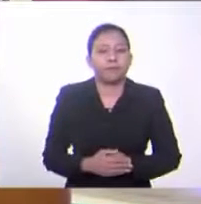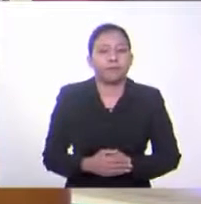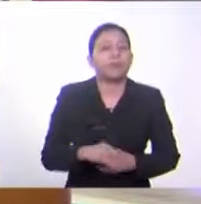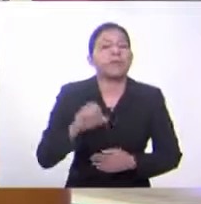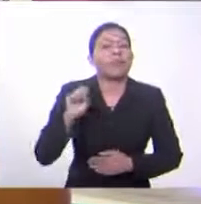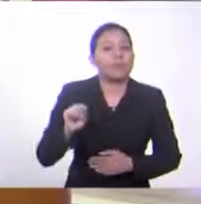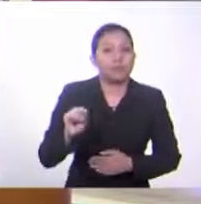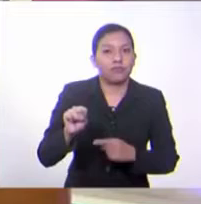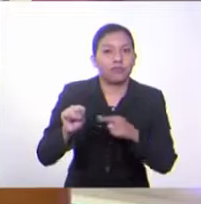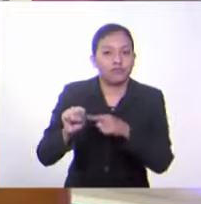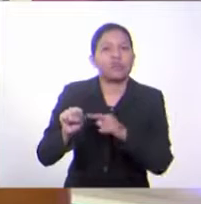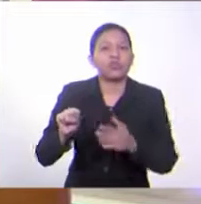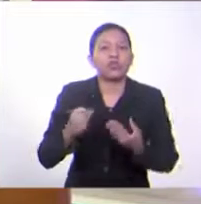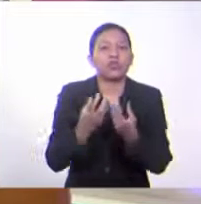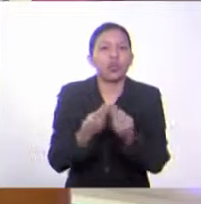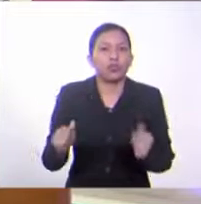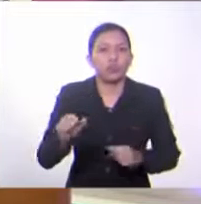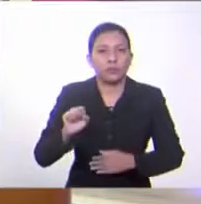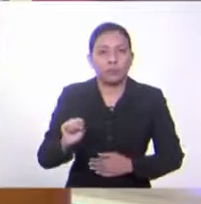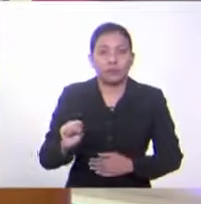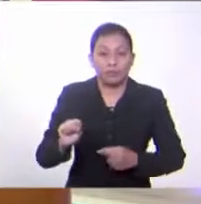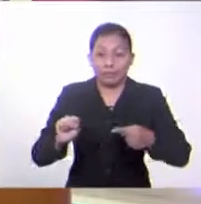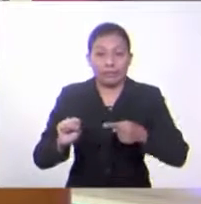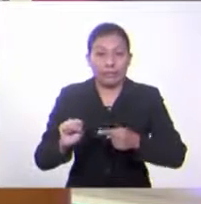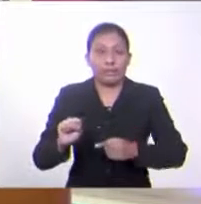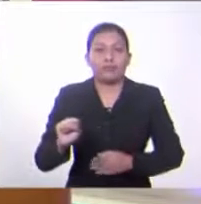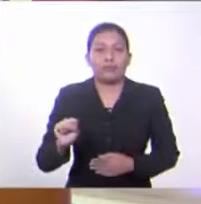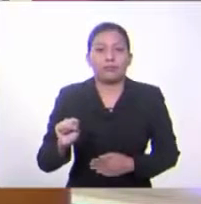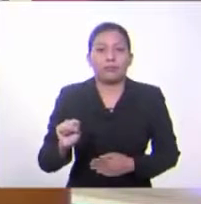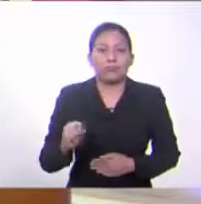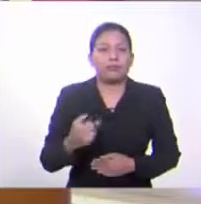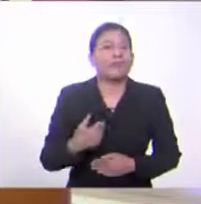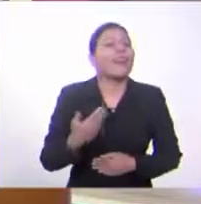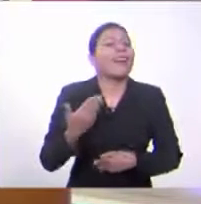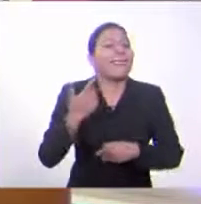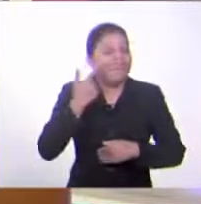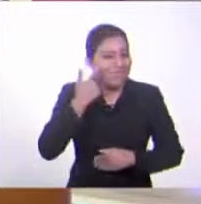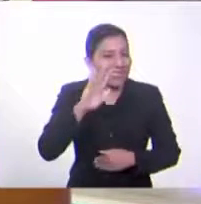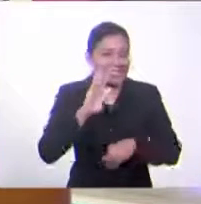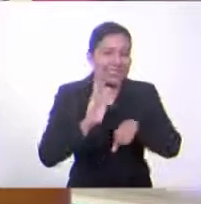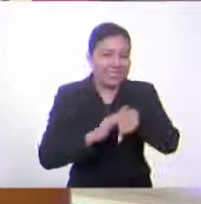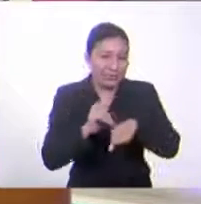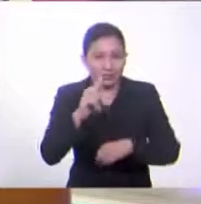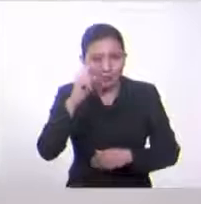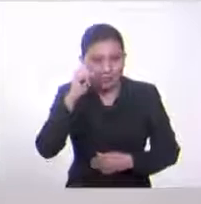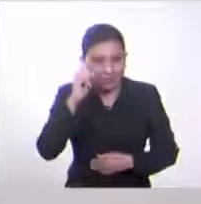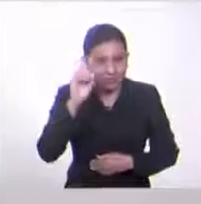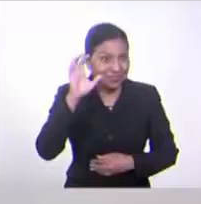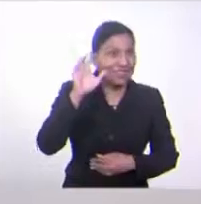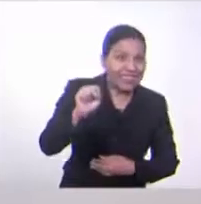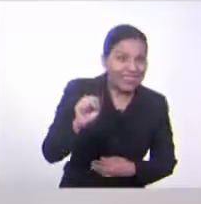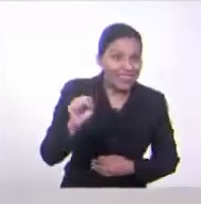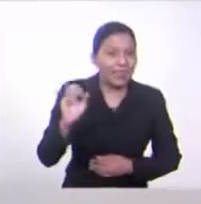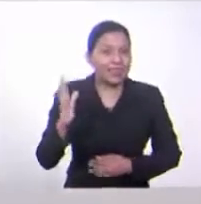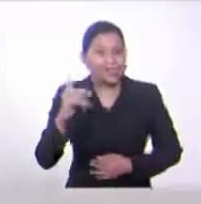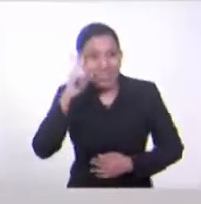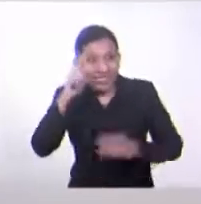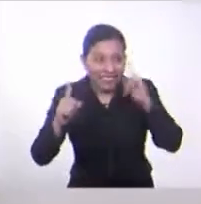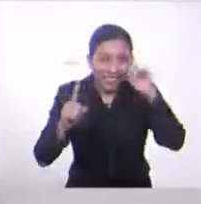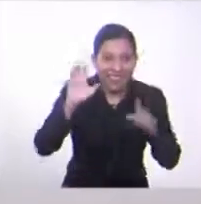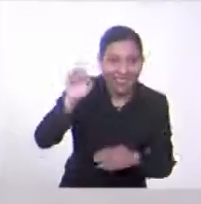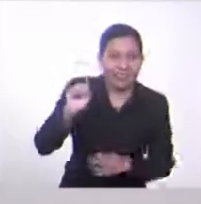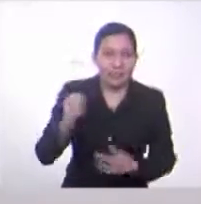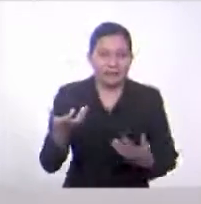solución. Para pasar a nuestra solución te voy a dar una pista. Okay. Y con eso vamos a hacer ese proceso